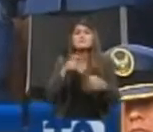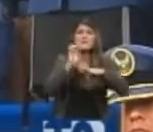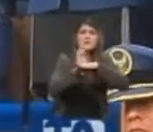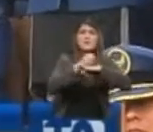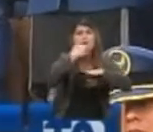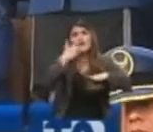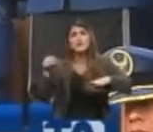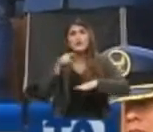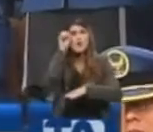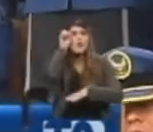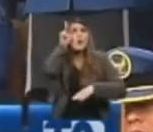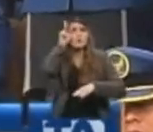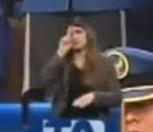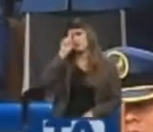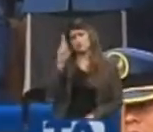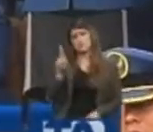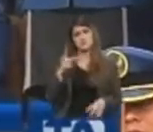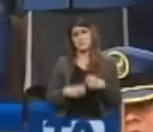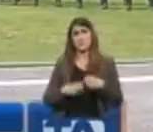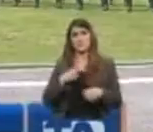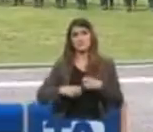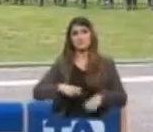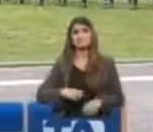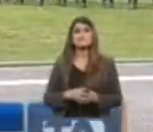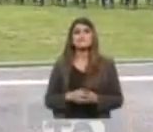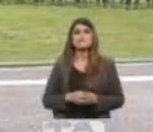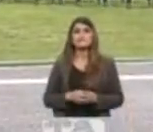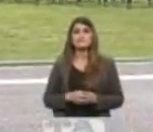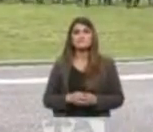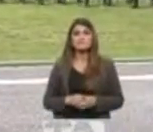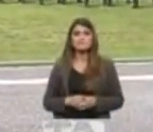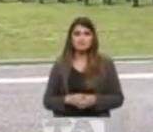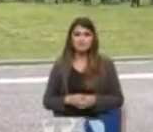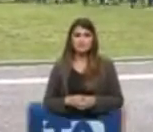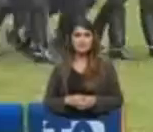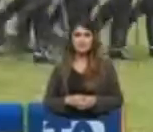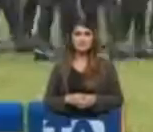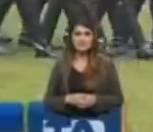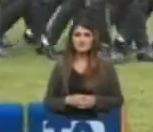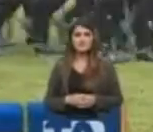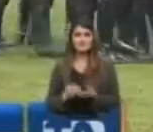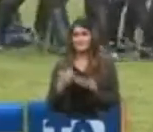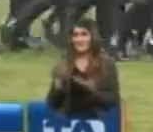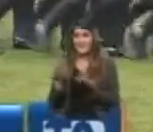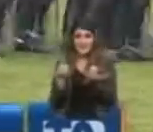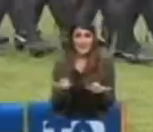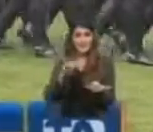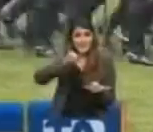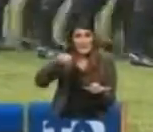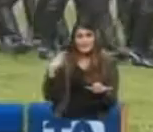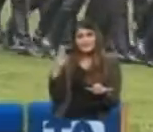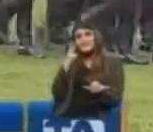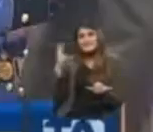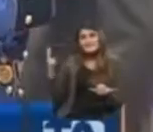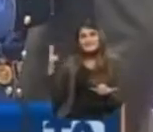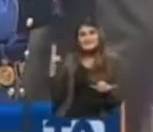patria y sobre qué es lo mejor para la Policía Nacional. Desde este jueves hay 302 nuevos subtenientes. En esta ceremonia